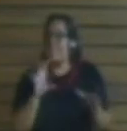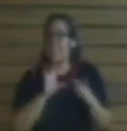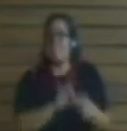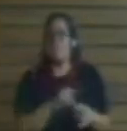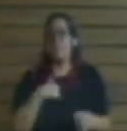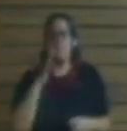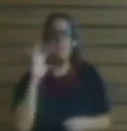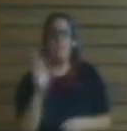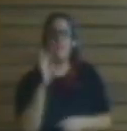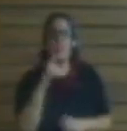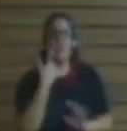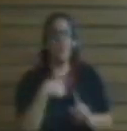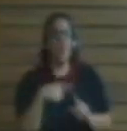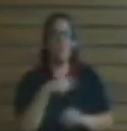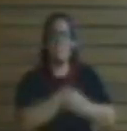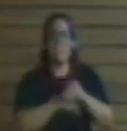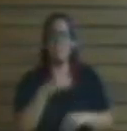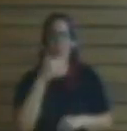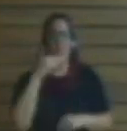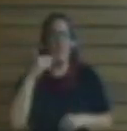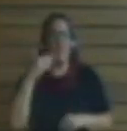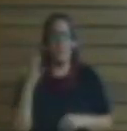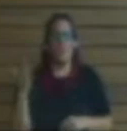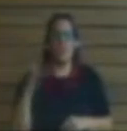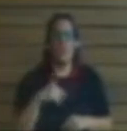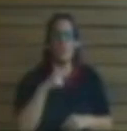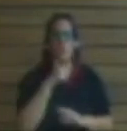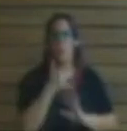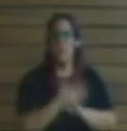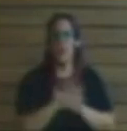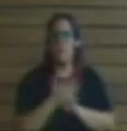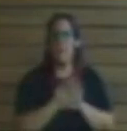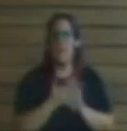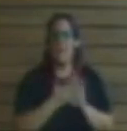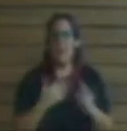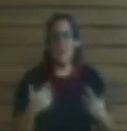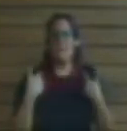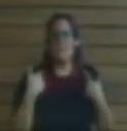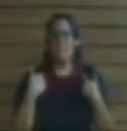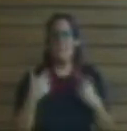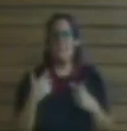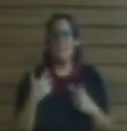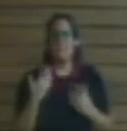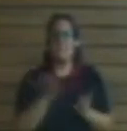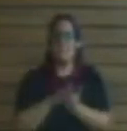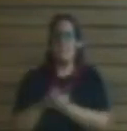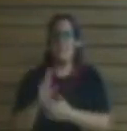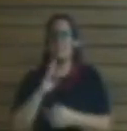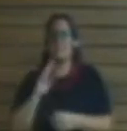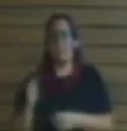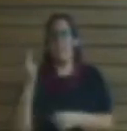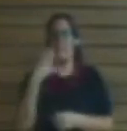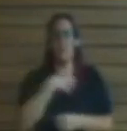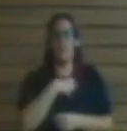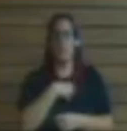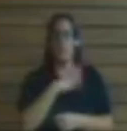es que es indigno lo que han hecho. Es que usted no puede hablar de las víctimas de ETA. Es que usted no puede hablar de las víctimas de ETA